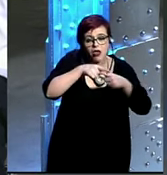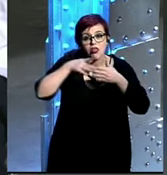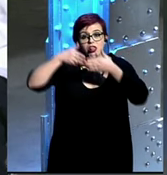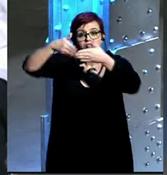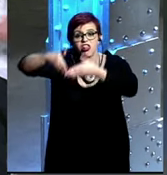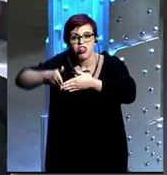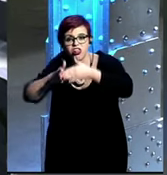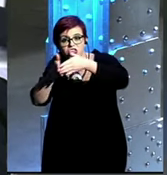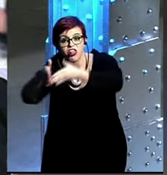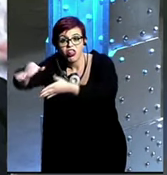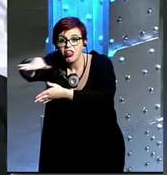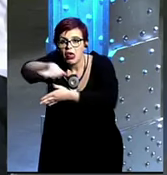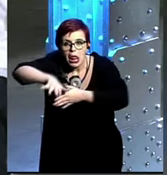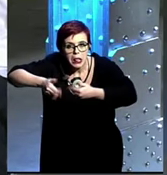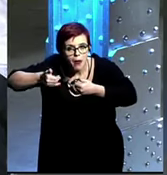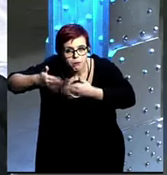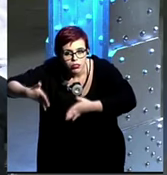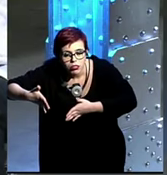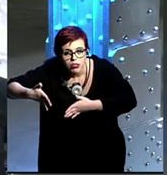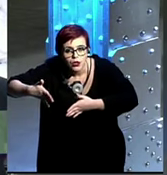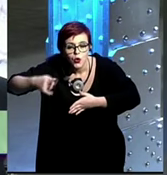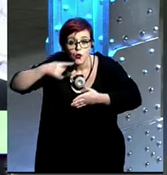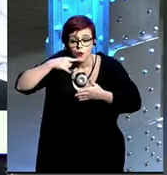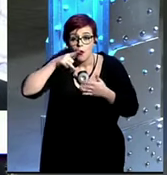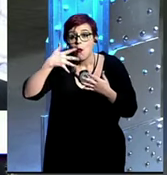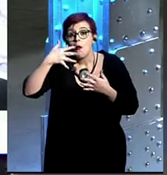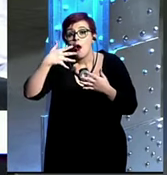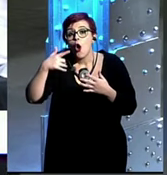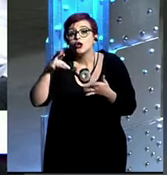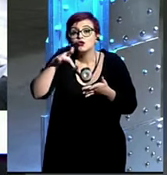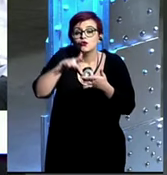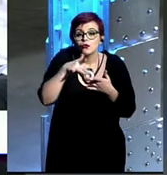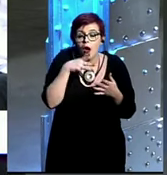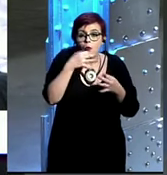puede recuperar la dirección y no ir a la deriva?